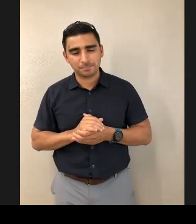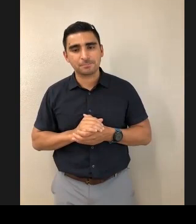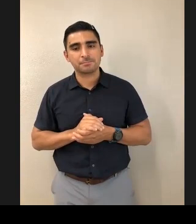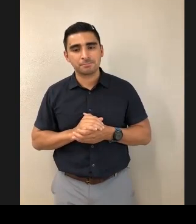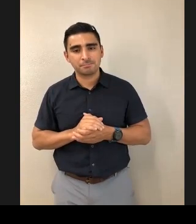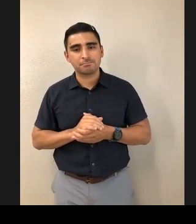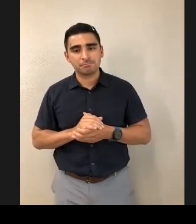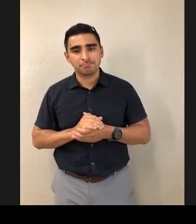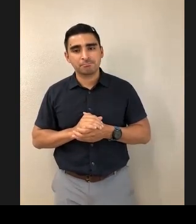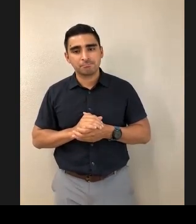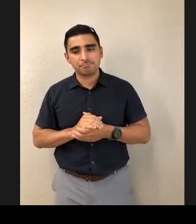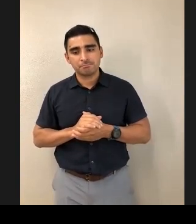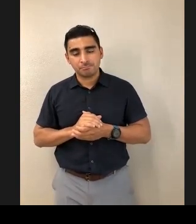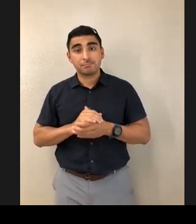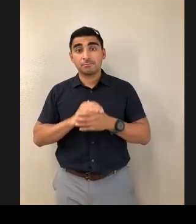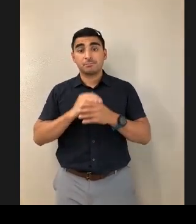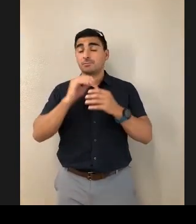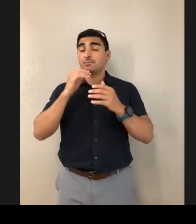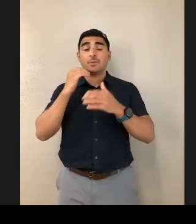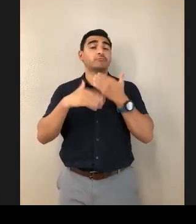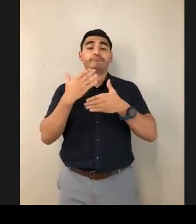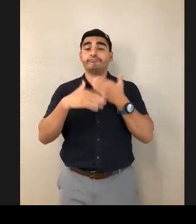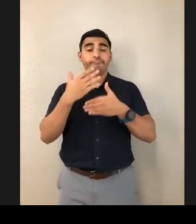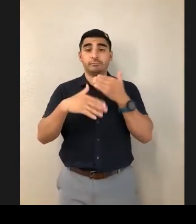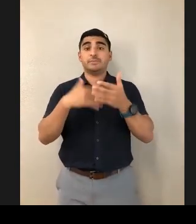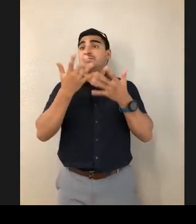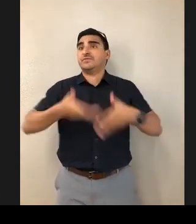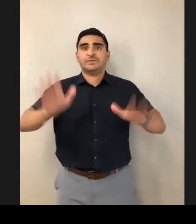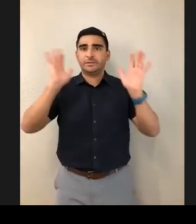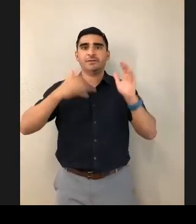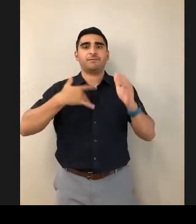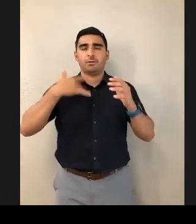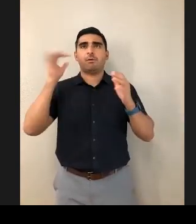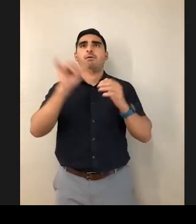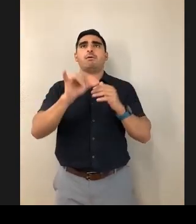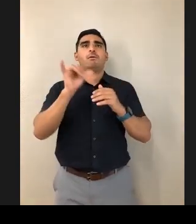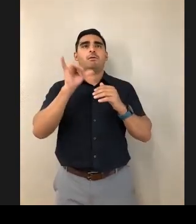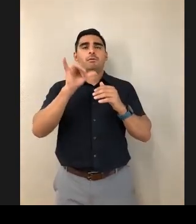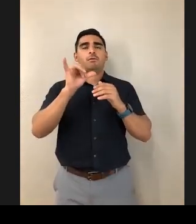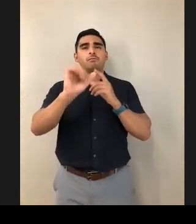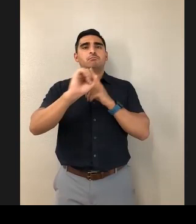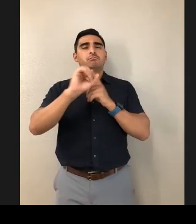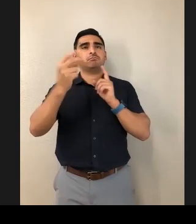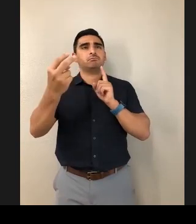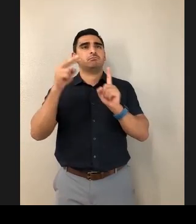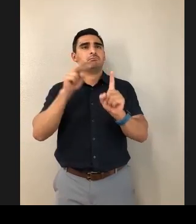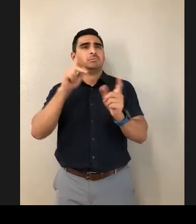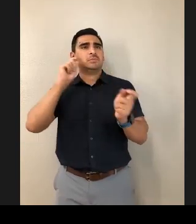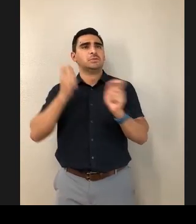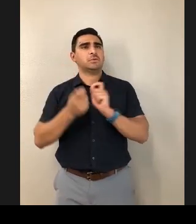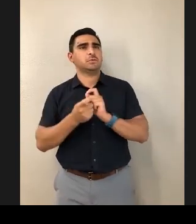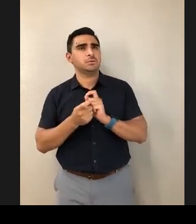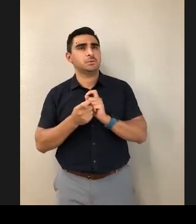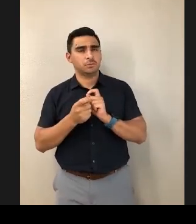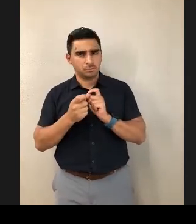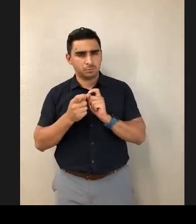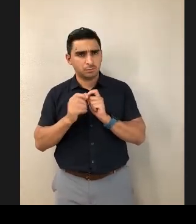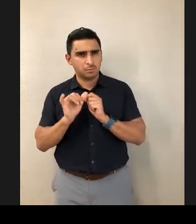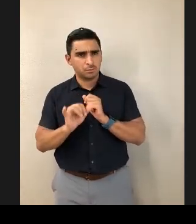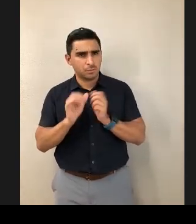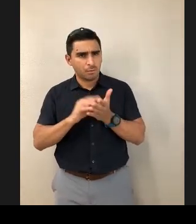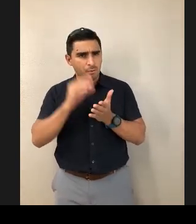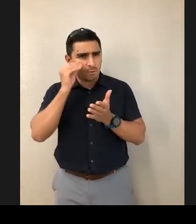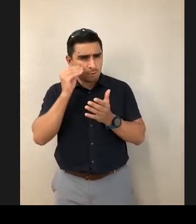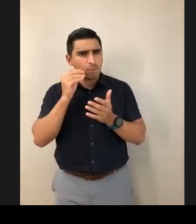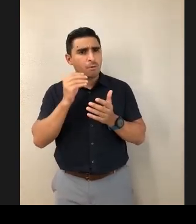Y al final fue muy transformador. Cambió la manera que yo miré el